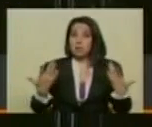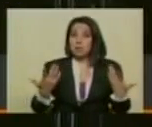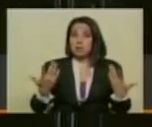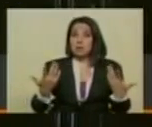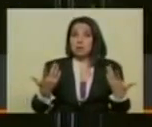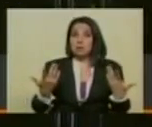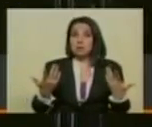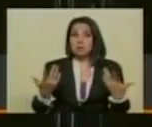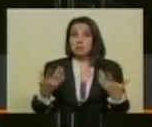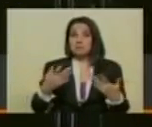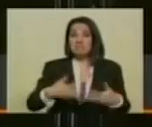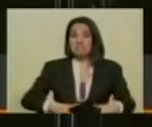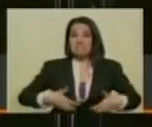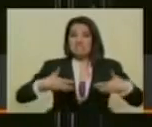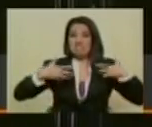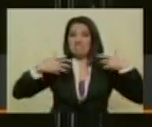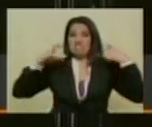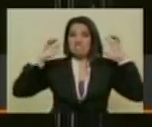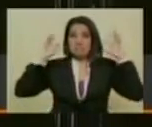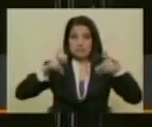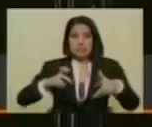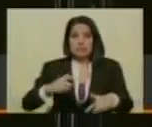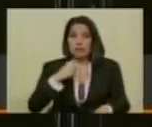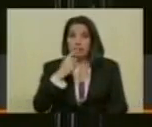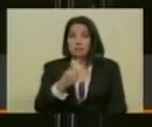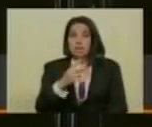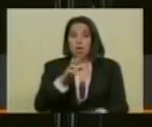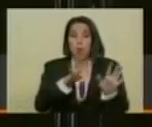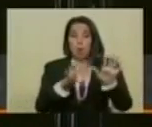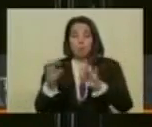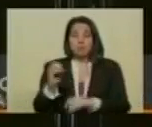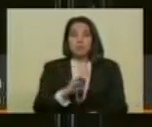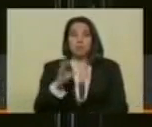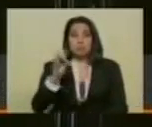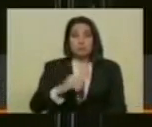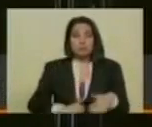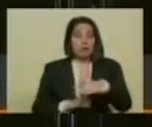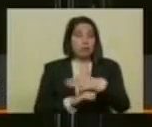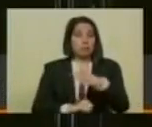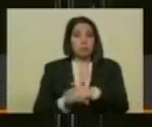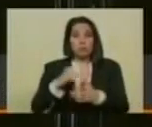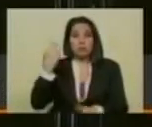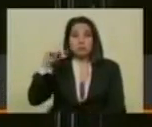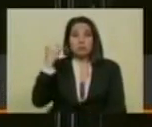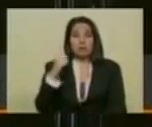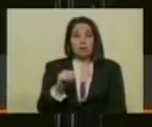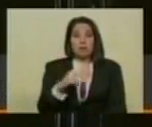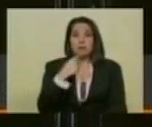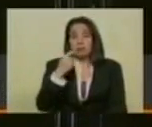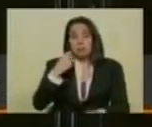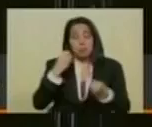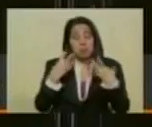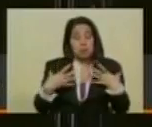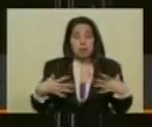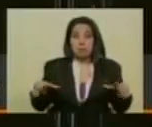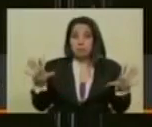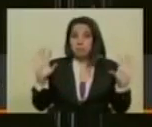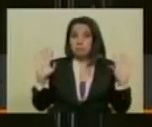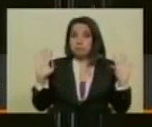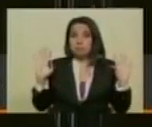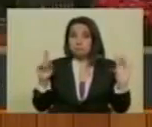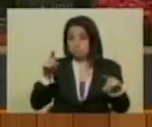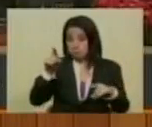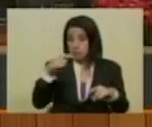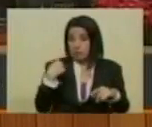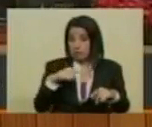más envalentonados. Ellos decían que tenía el 90% del apoyo nacional. Bueno, está bien. Yo les decía: si tiene